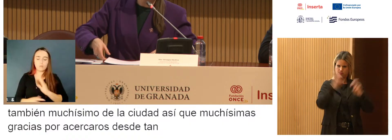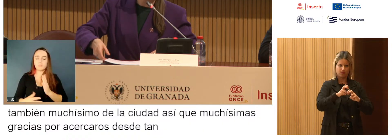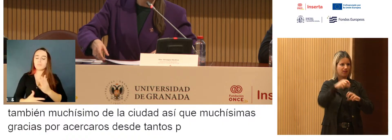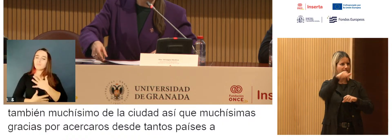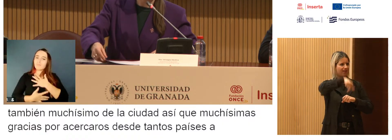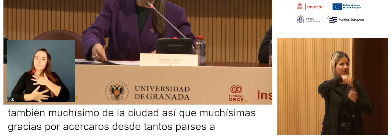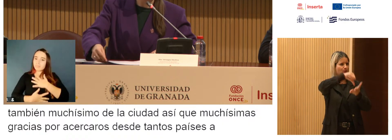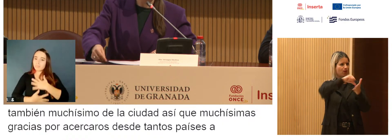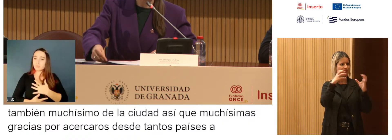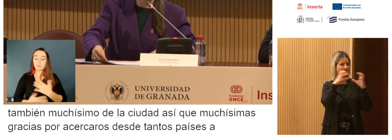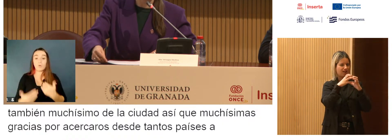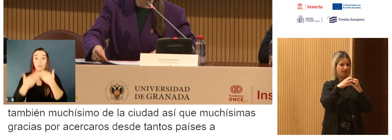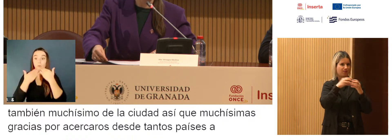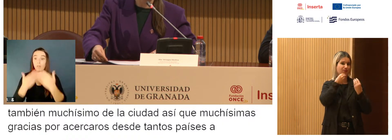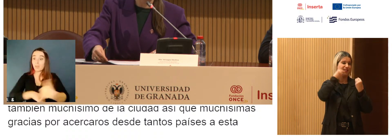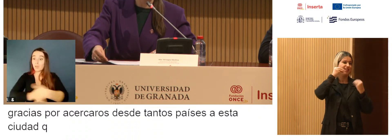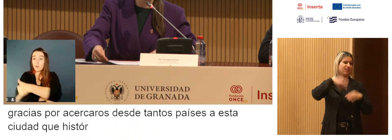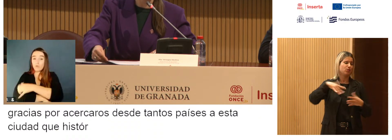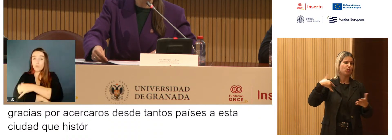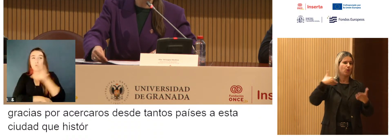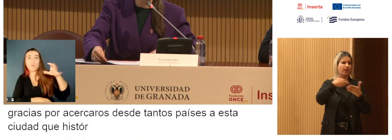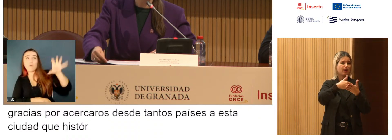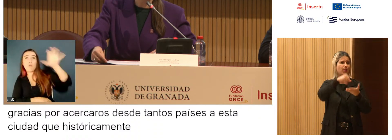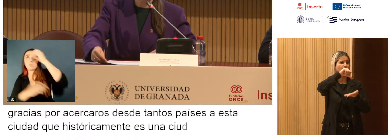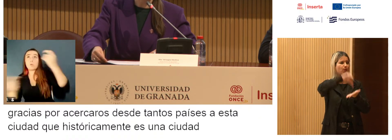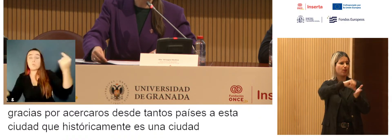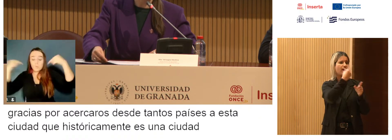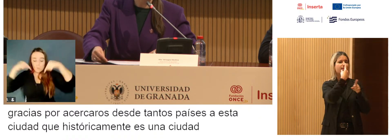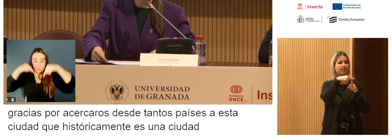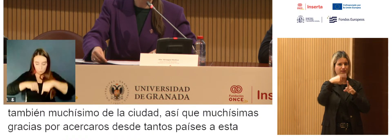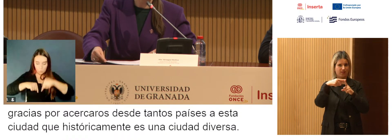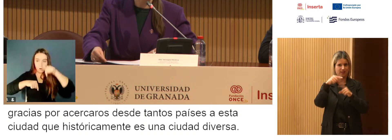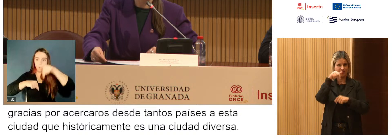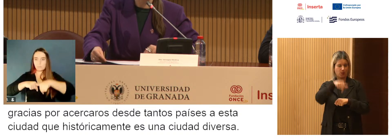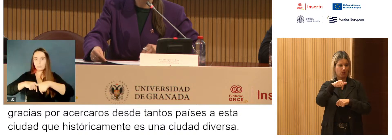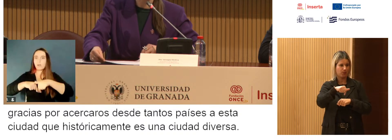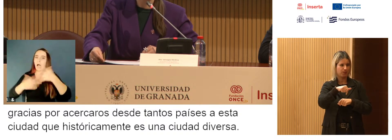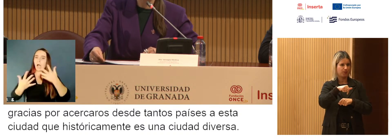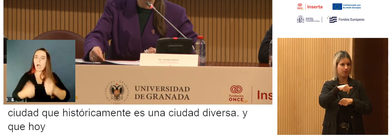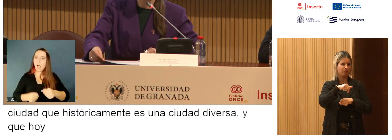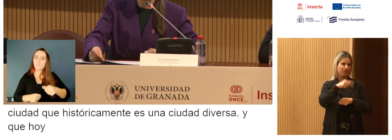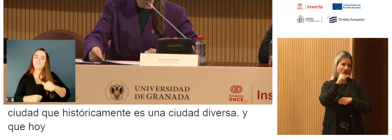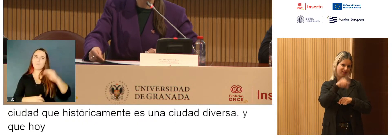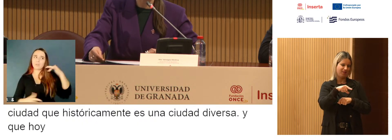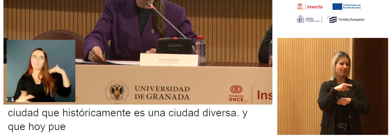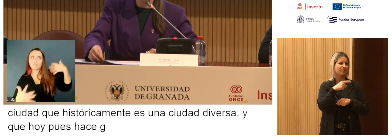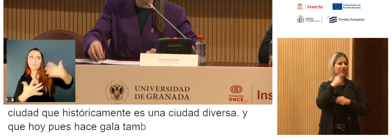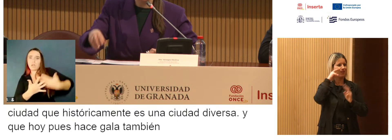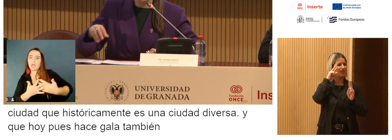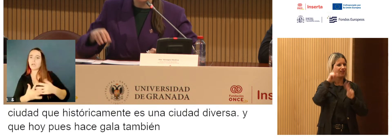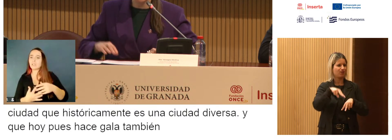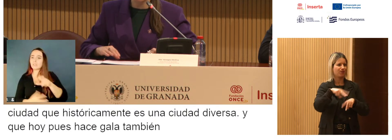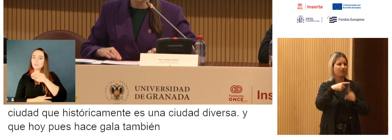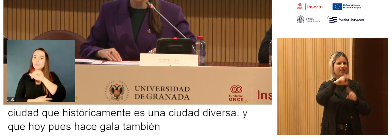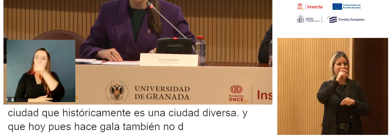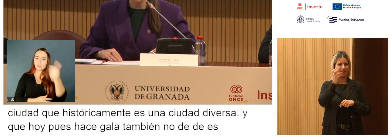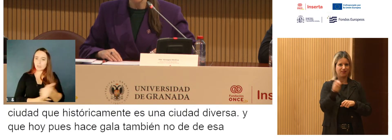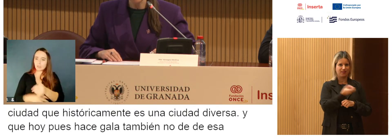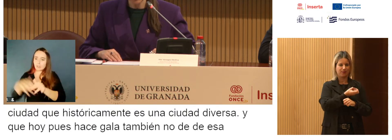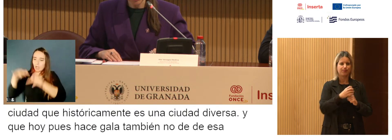ciudad que históricamente es una ciudad diversa y que hoy pues hace gala también, ¿no?, de esa